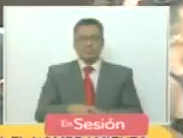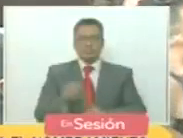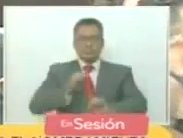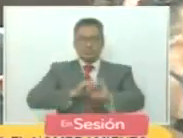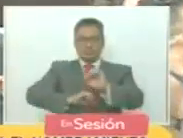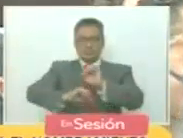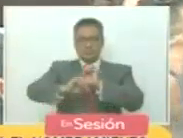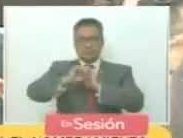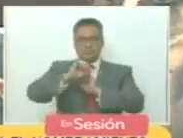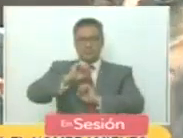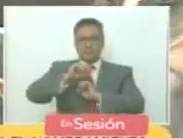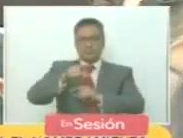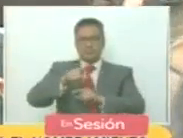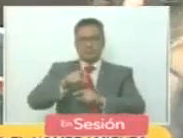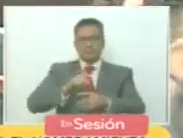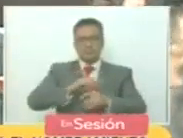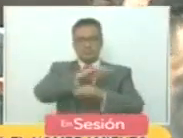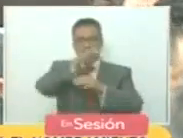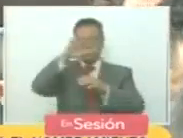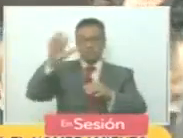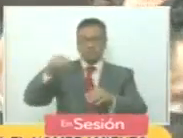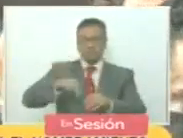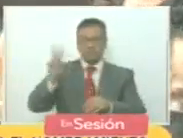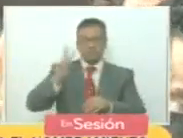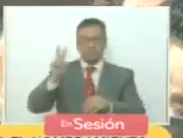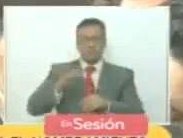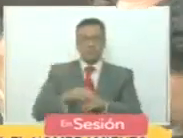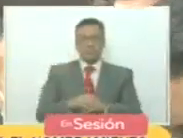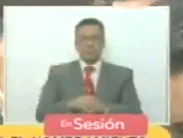defensor de los cielos de Venezuela